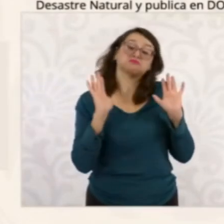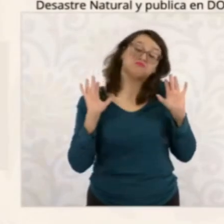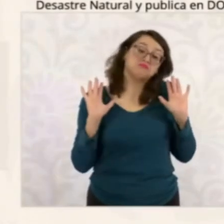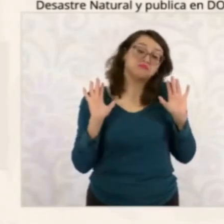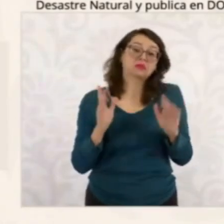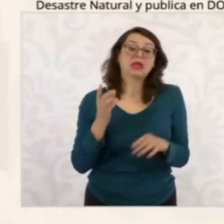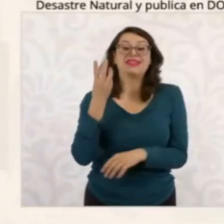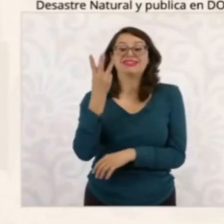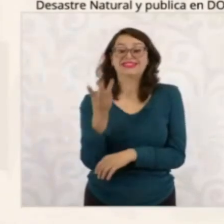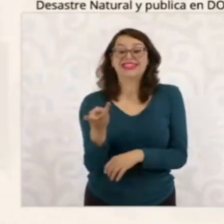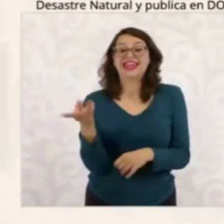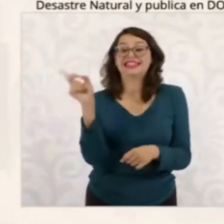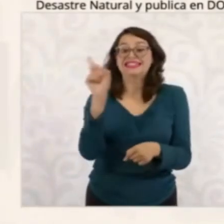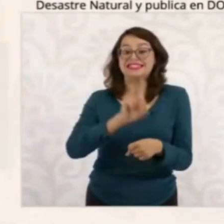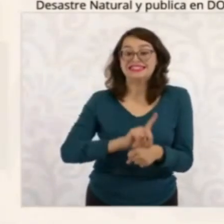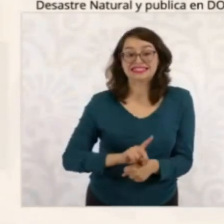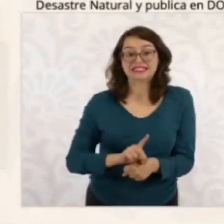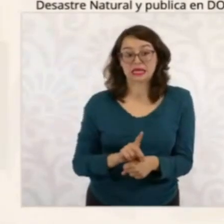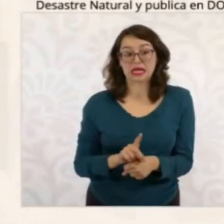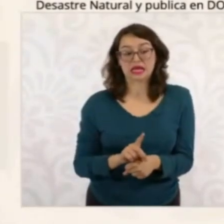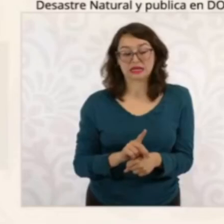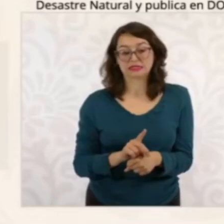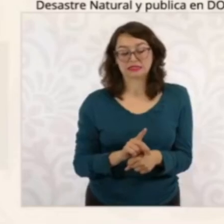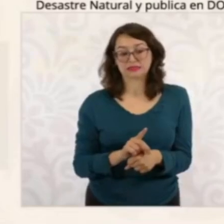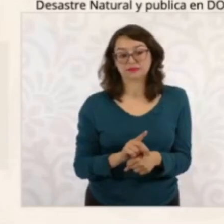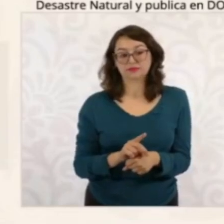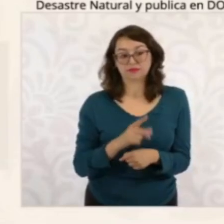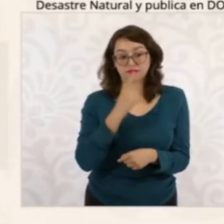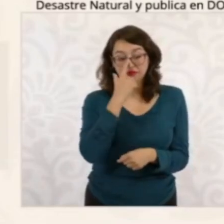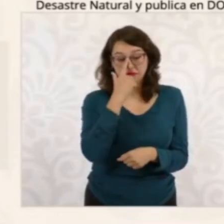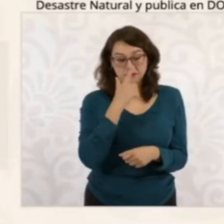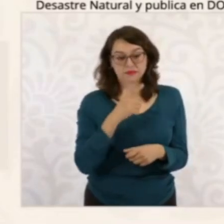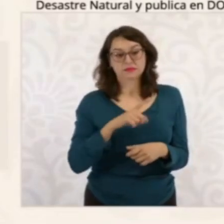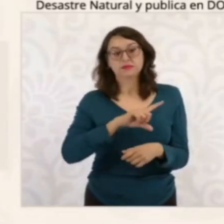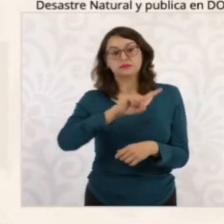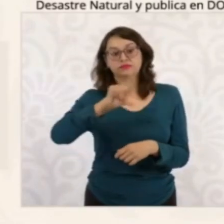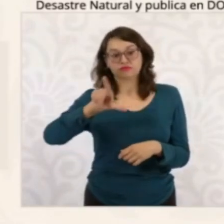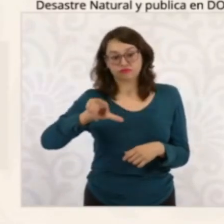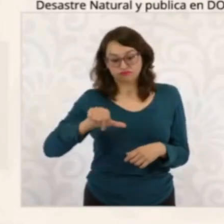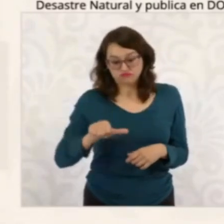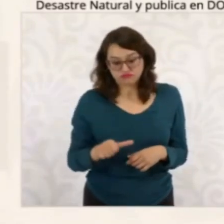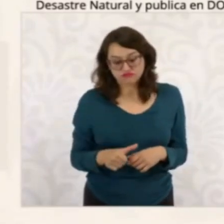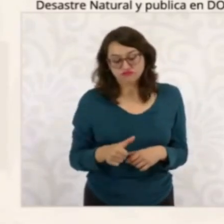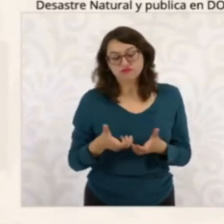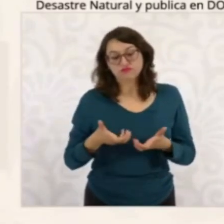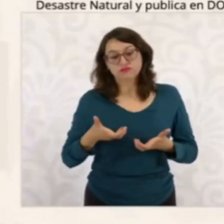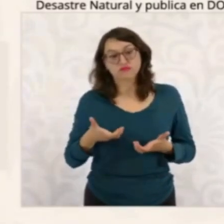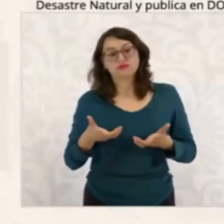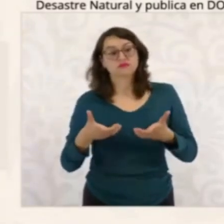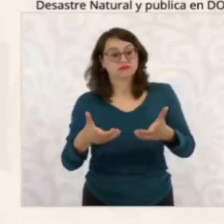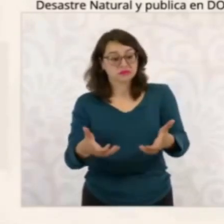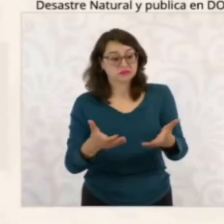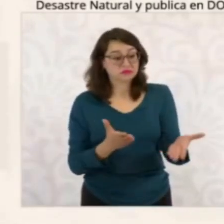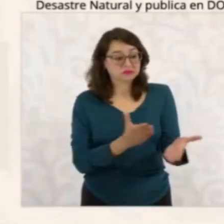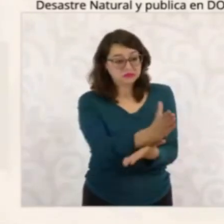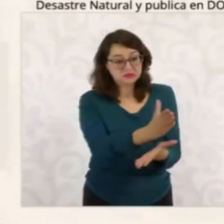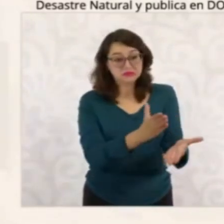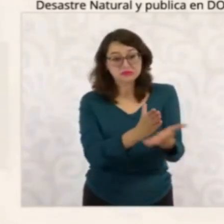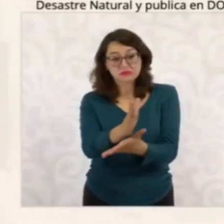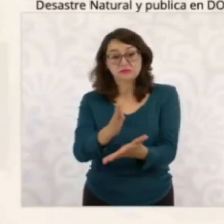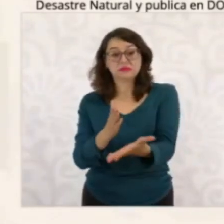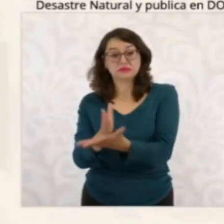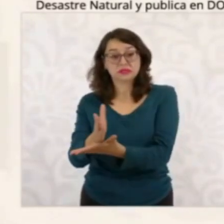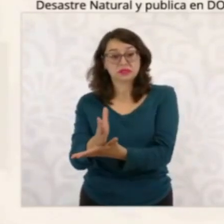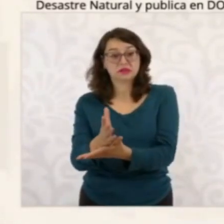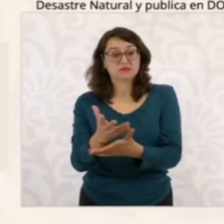gobierno federal en este evento, por ejemplo, en liberar ya todas las carreteras federales después del evento. Sucedió el evento y en 3 días ya